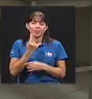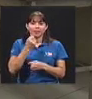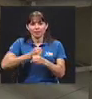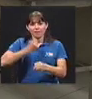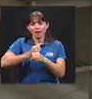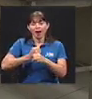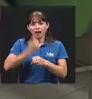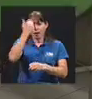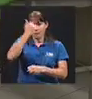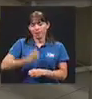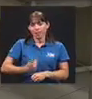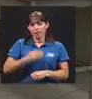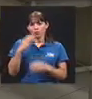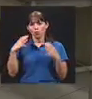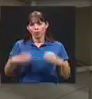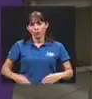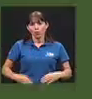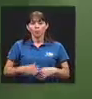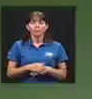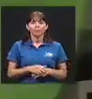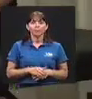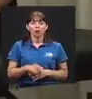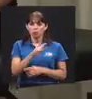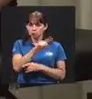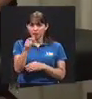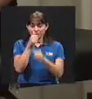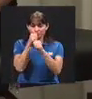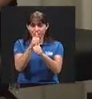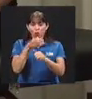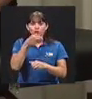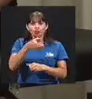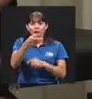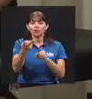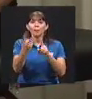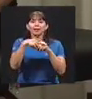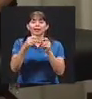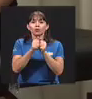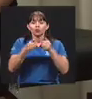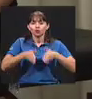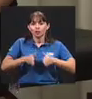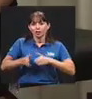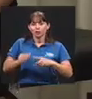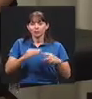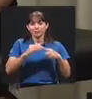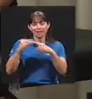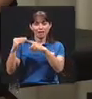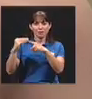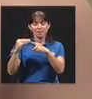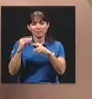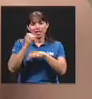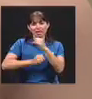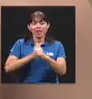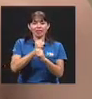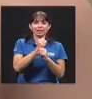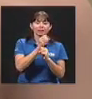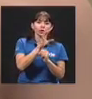en que hace trabajar solo la mitad del cuerpo. Tomen estos consejos, aplíquenlos con sus hijos, especialmente si están entre